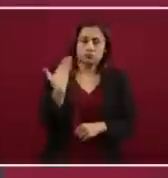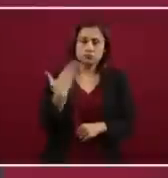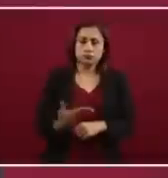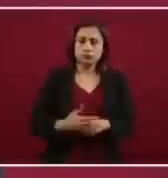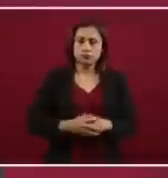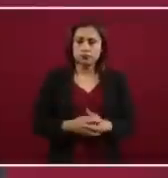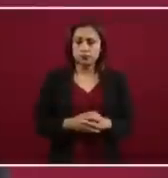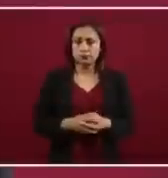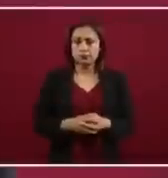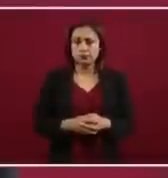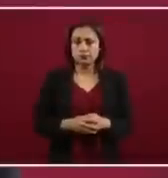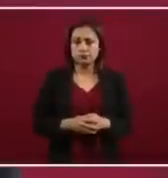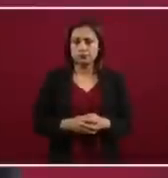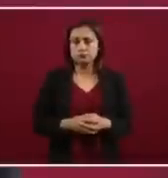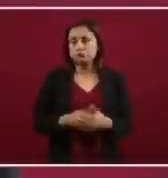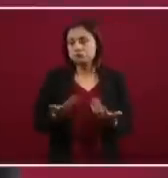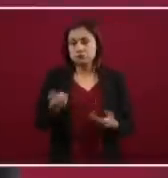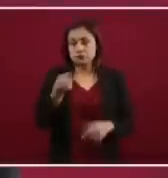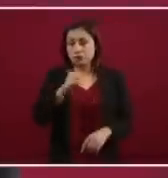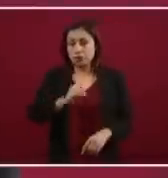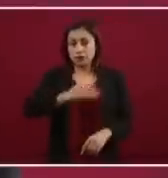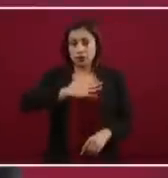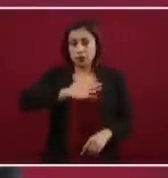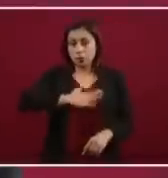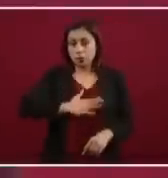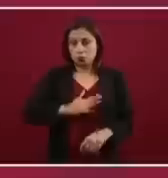Creo que es de justicia.